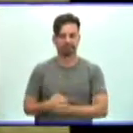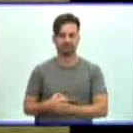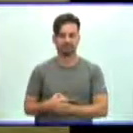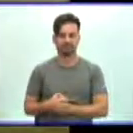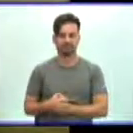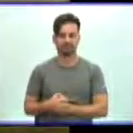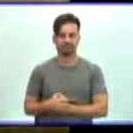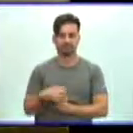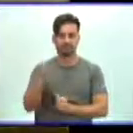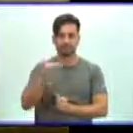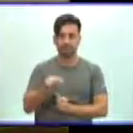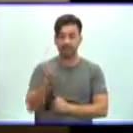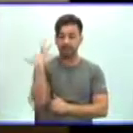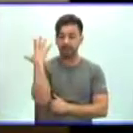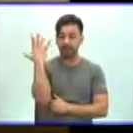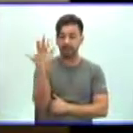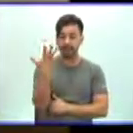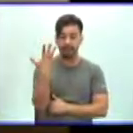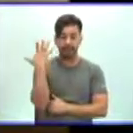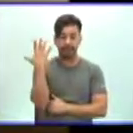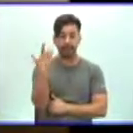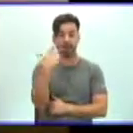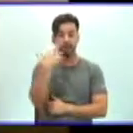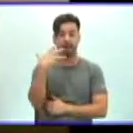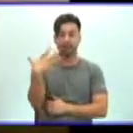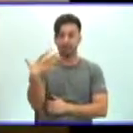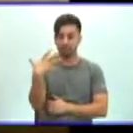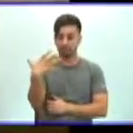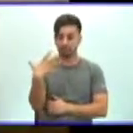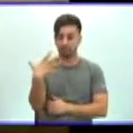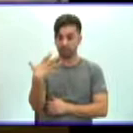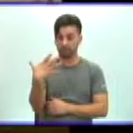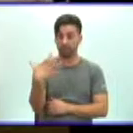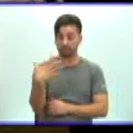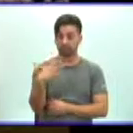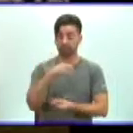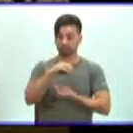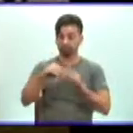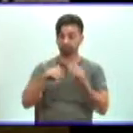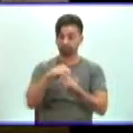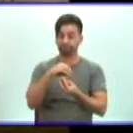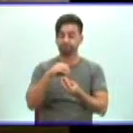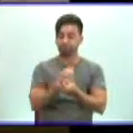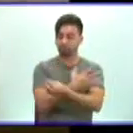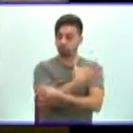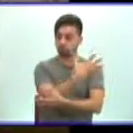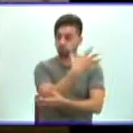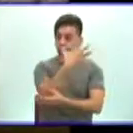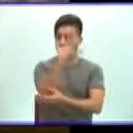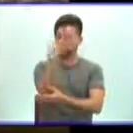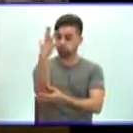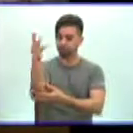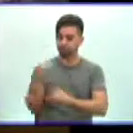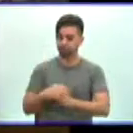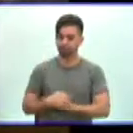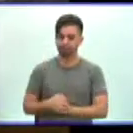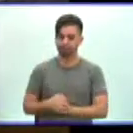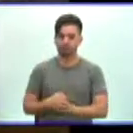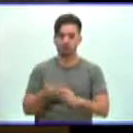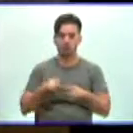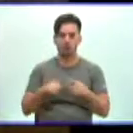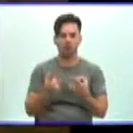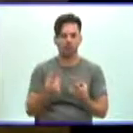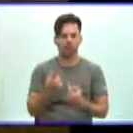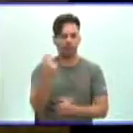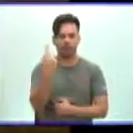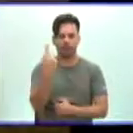El clima constituye un factor determinante de la vegetación. Para que una especie pueda desarrollarse, es preciso que exista